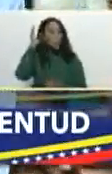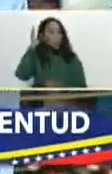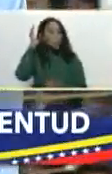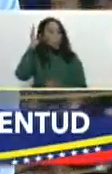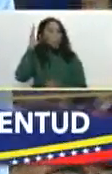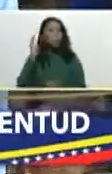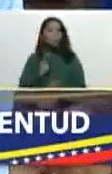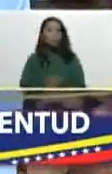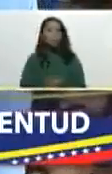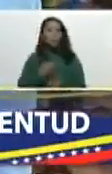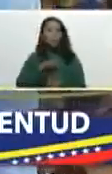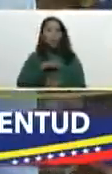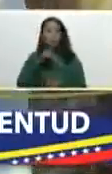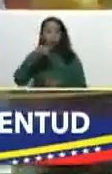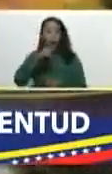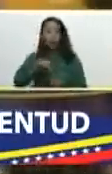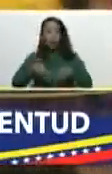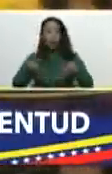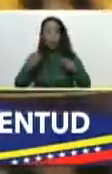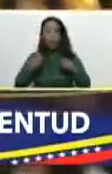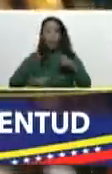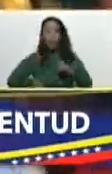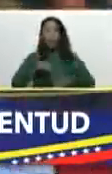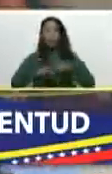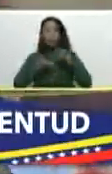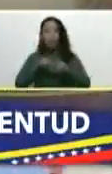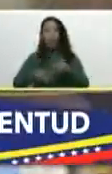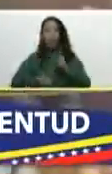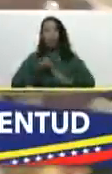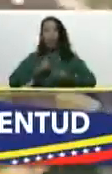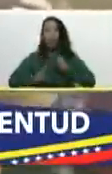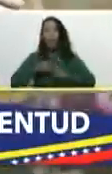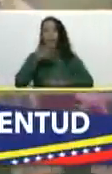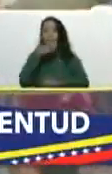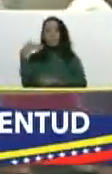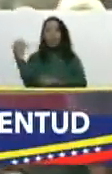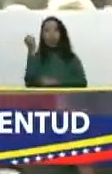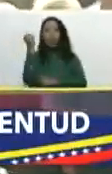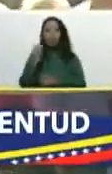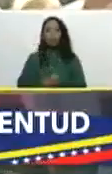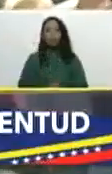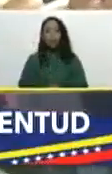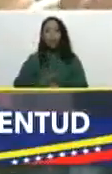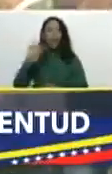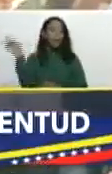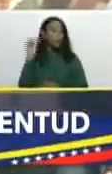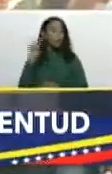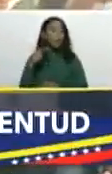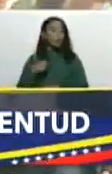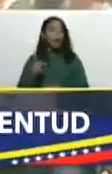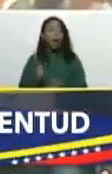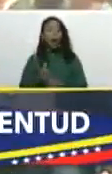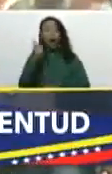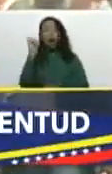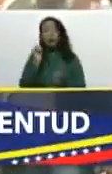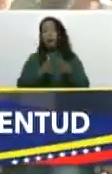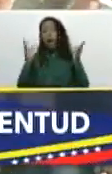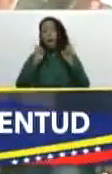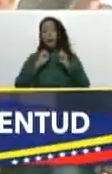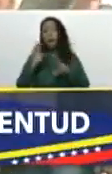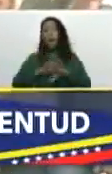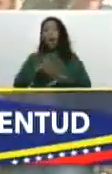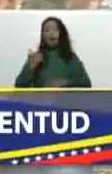de que estamos en esta tierra para construir cosas mejores. Y Venezuela tiene la gran oportunidad porque